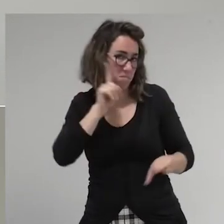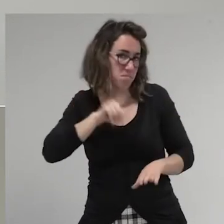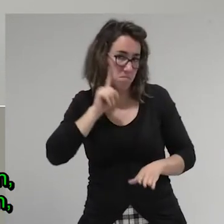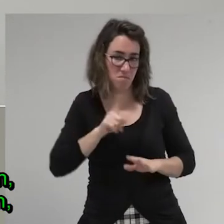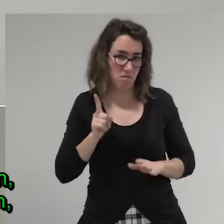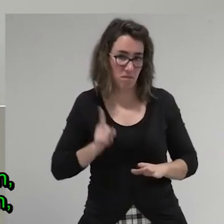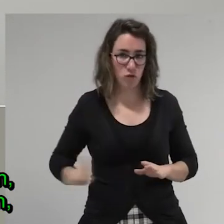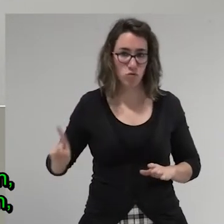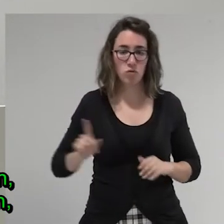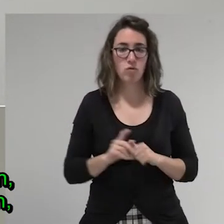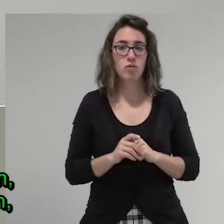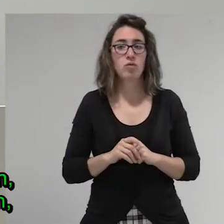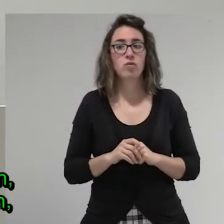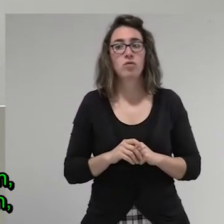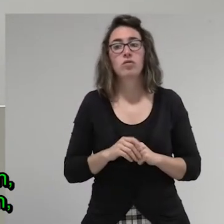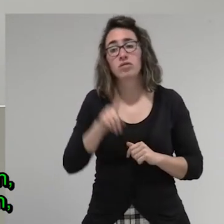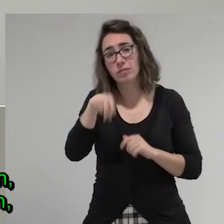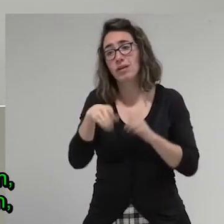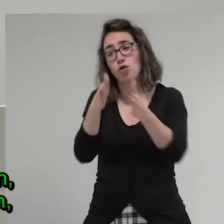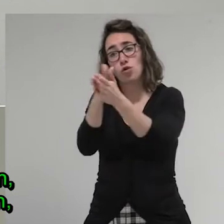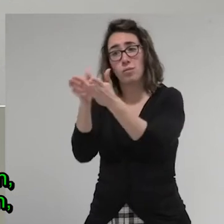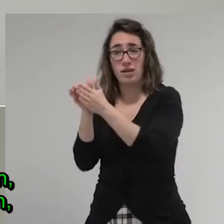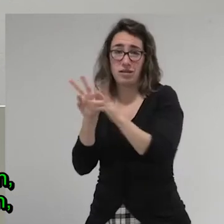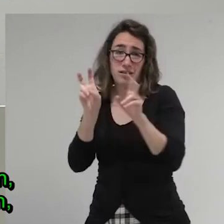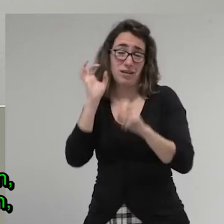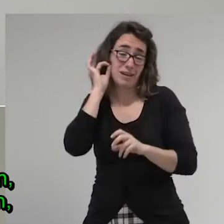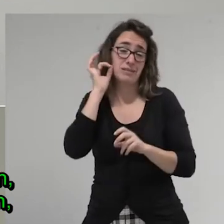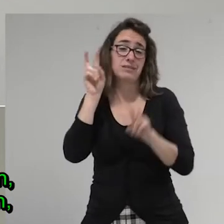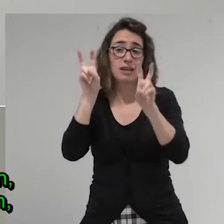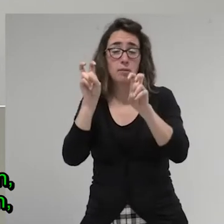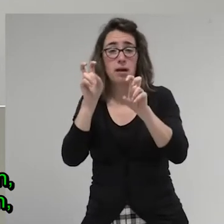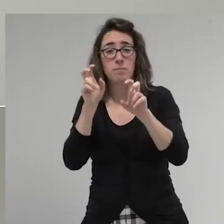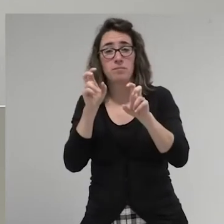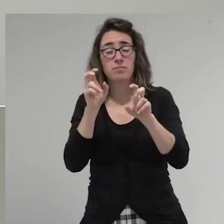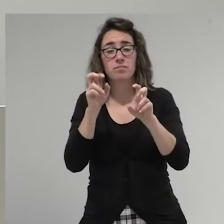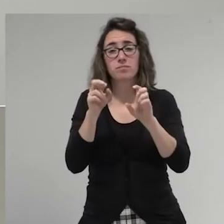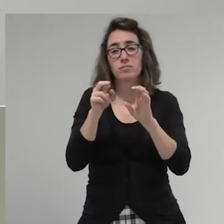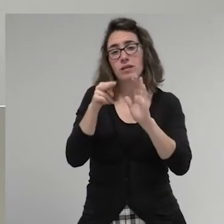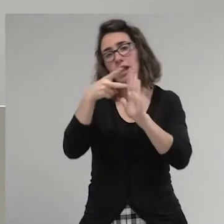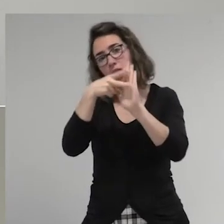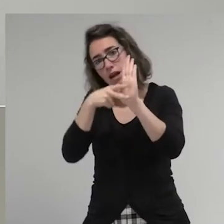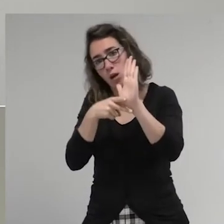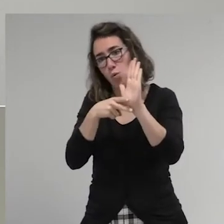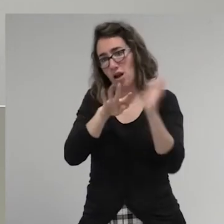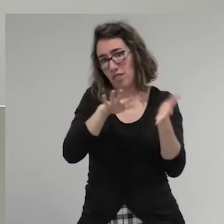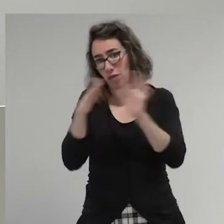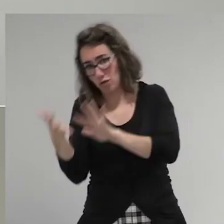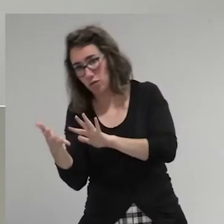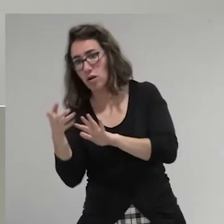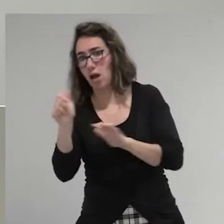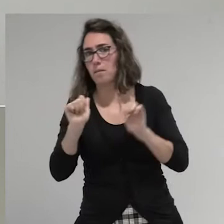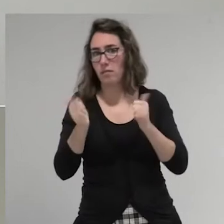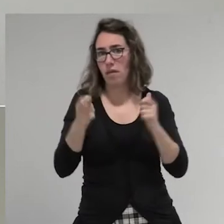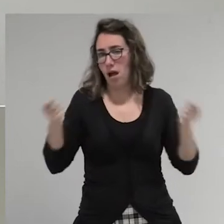Y ahí las compañeras de regularización ya, ¿no? lo que es la campaña de regularización ya, pues está intentando apelar a